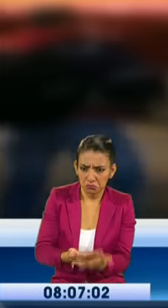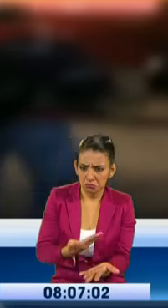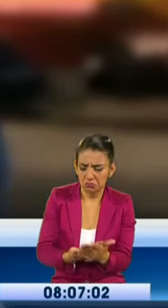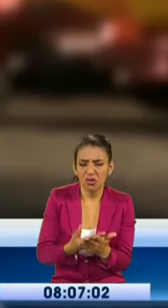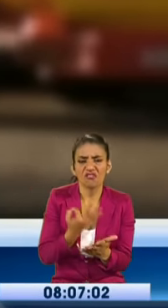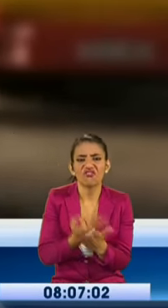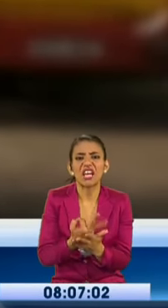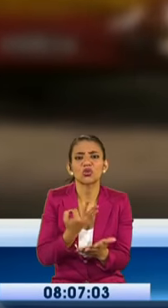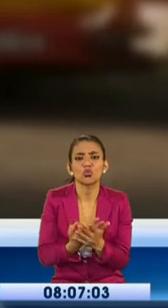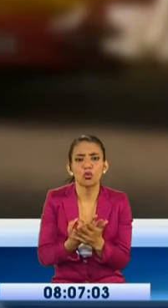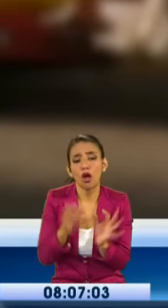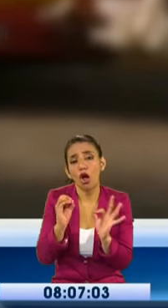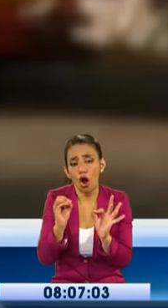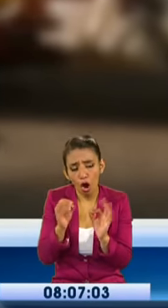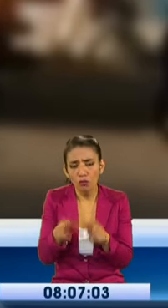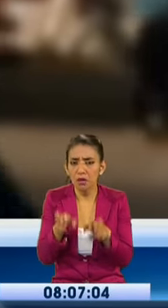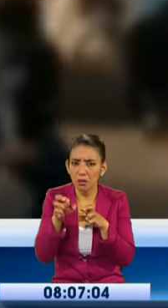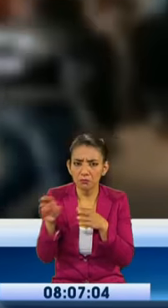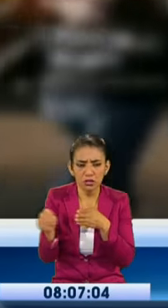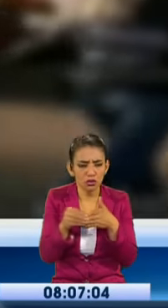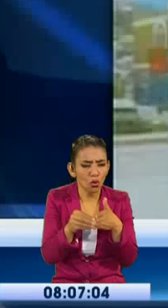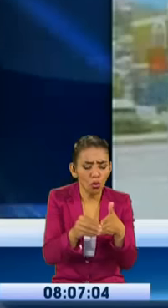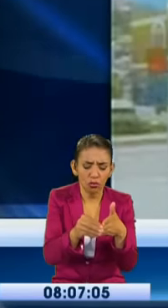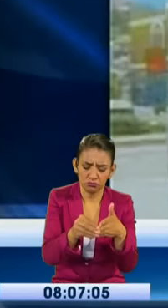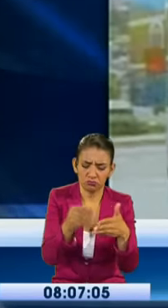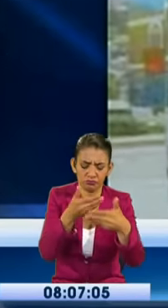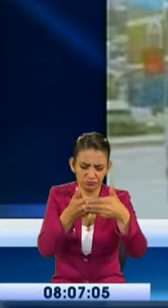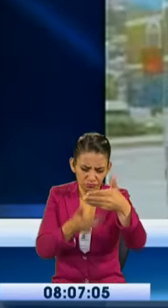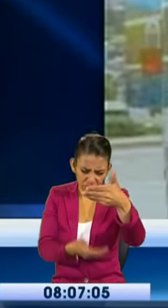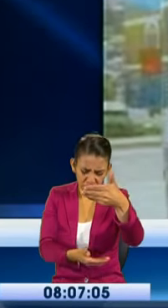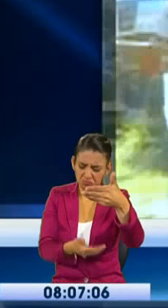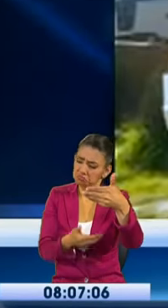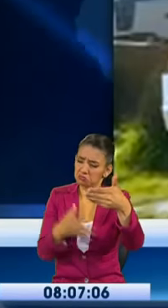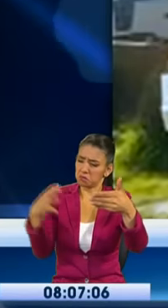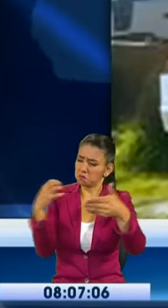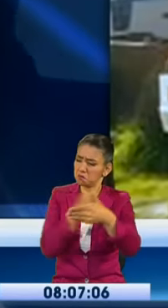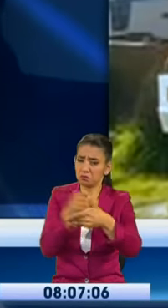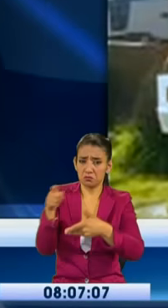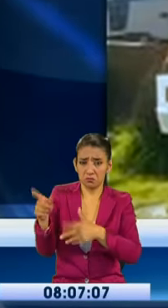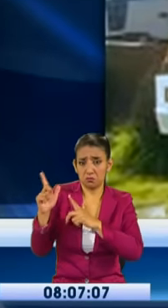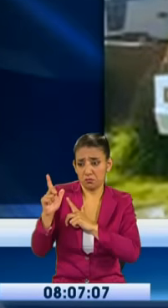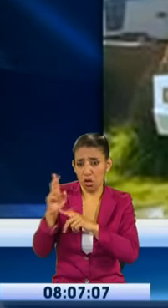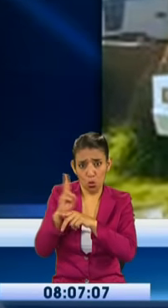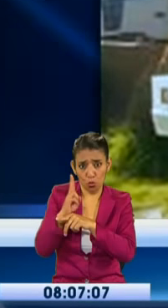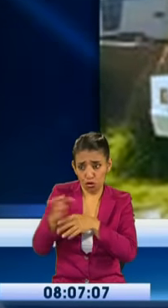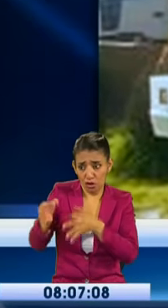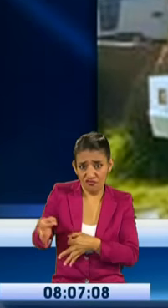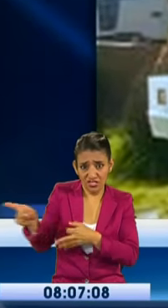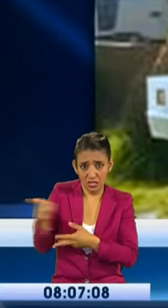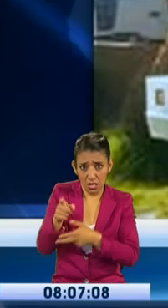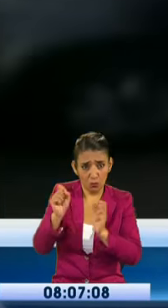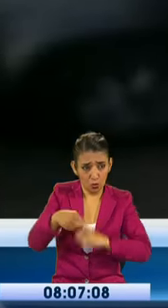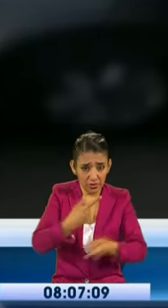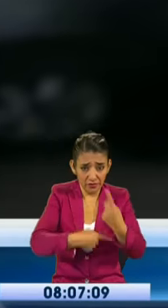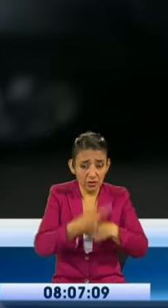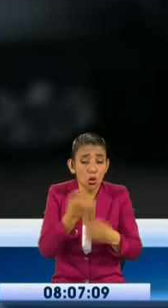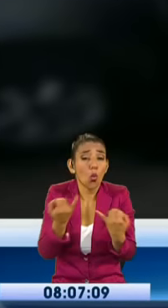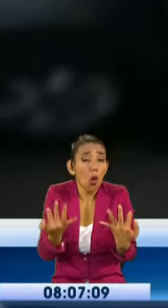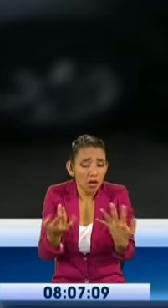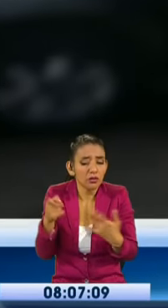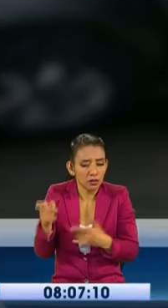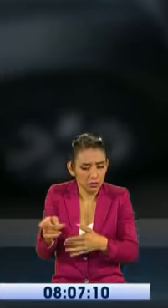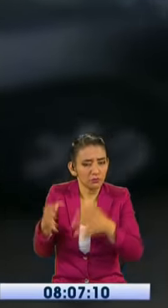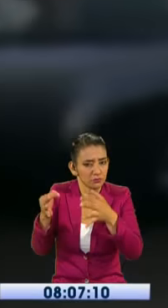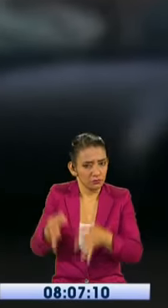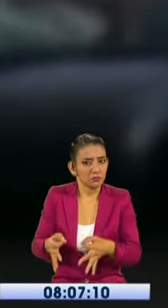facturas de remisión que permitirán determinar cuántos galones de combustible de uso oficial salieron de la unidad militar. En Quito